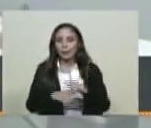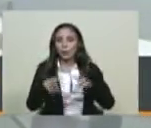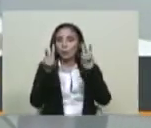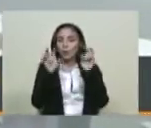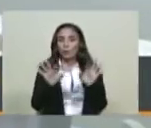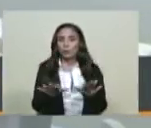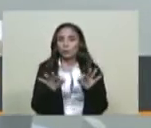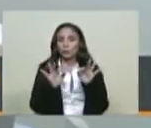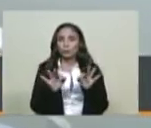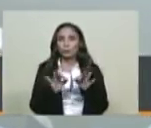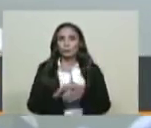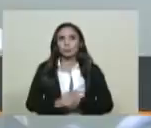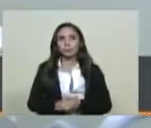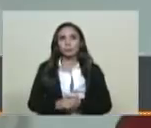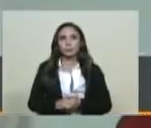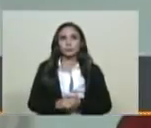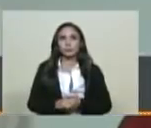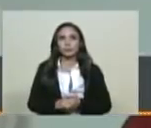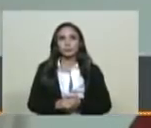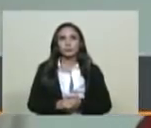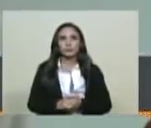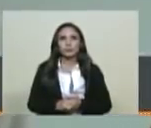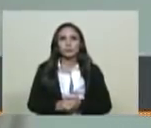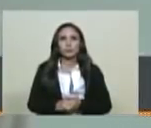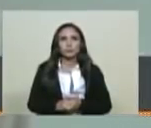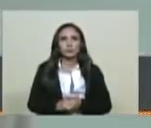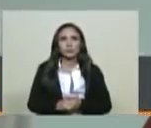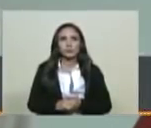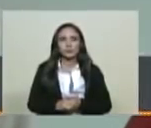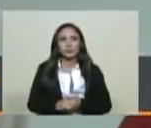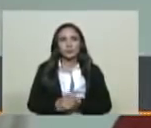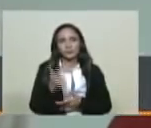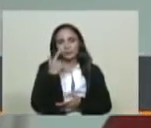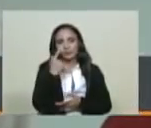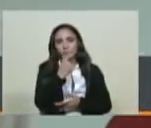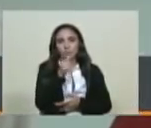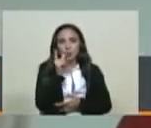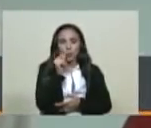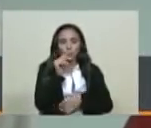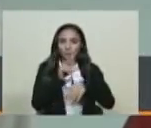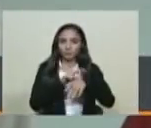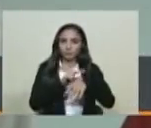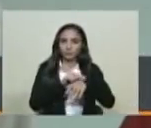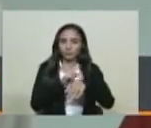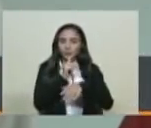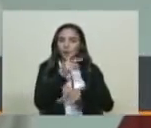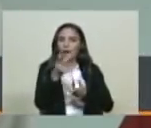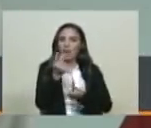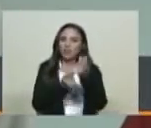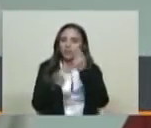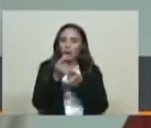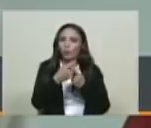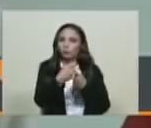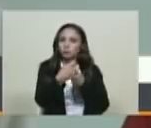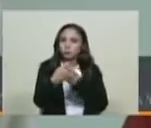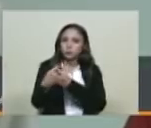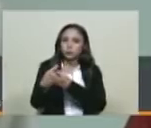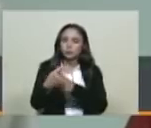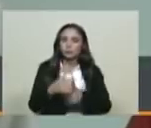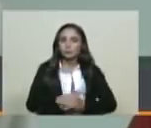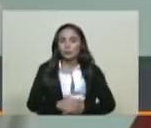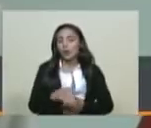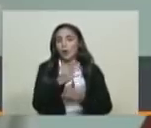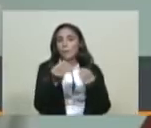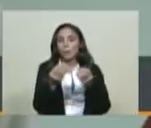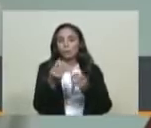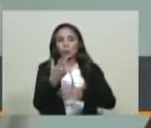primero. Actualmente, dentro del equipamiento que se realizó en la inversión, contamos con máquinas